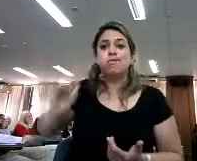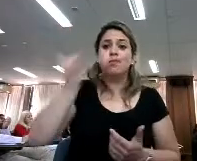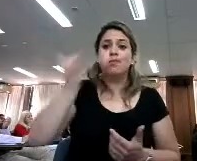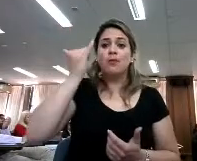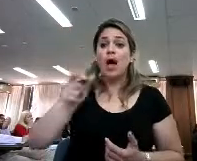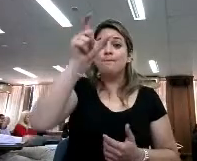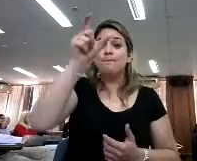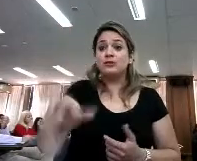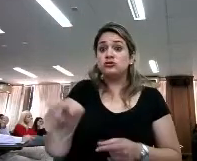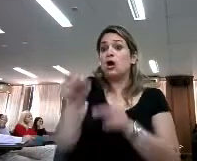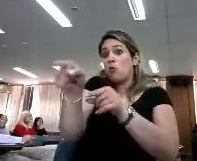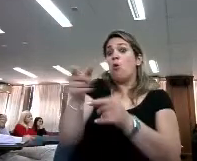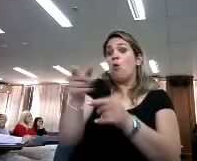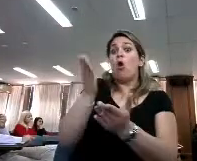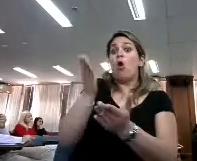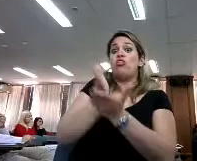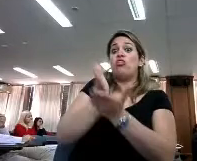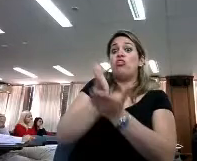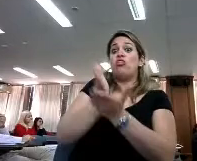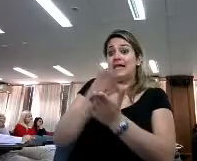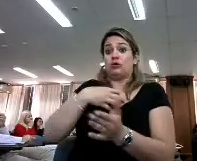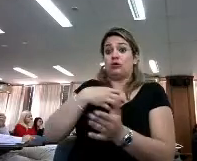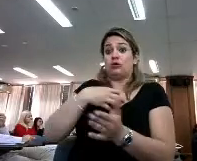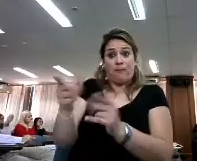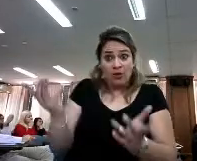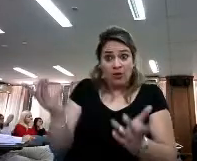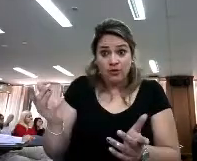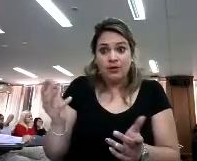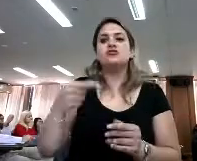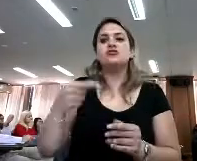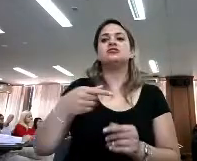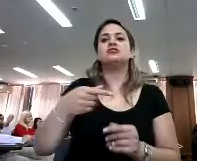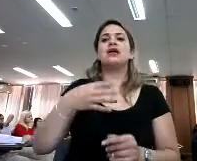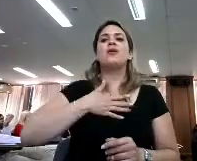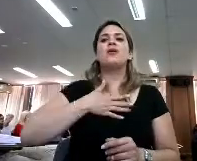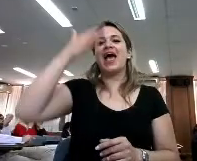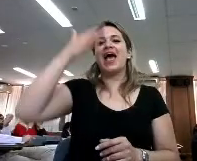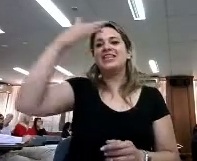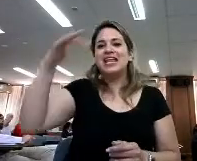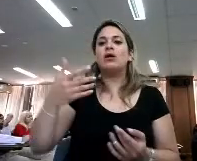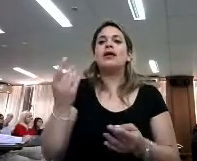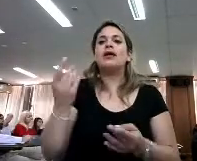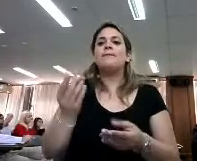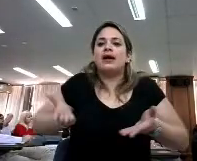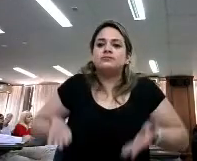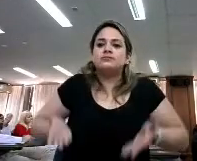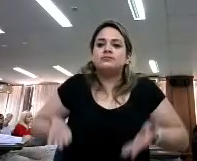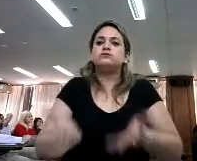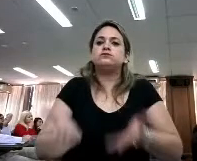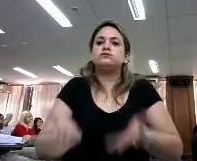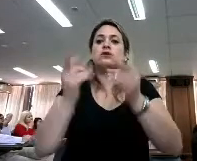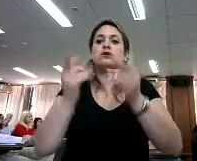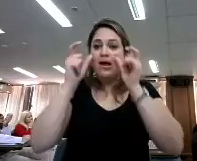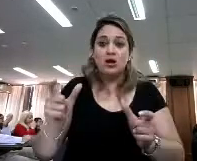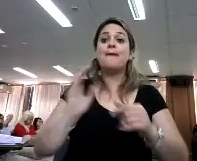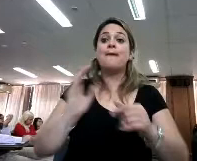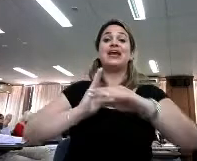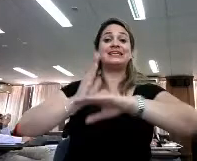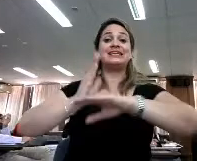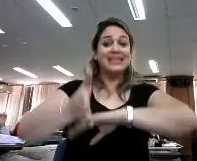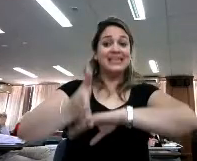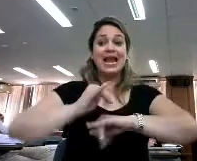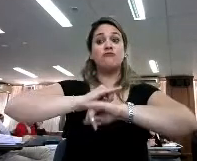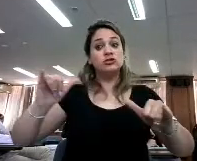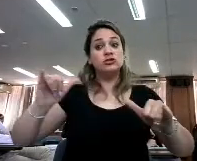persona como sujeto de derechos. Bien, por eso la propiedad intelectual se necesita para fomentar, para controlar, para acceder